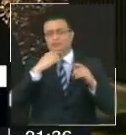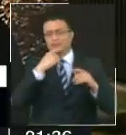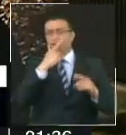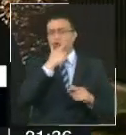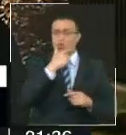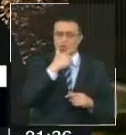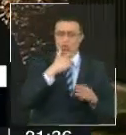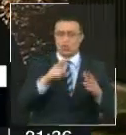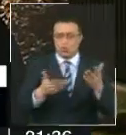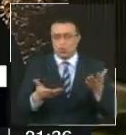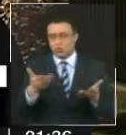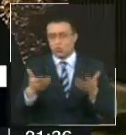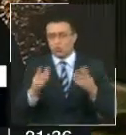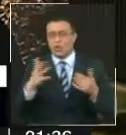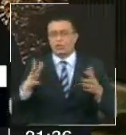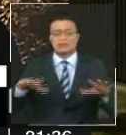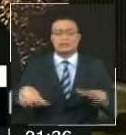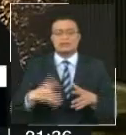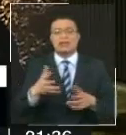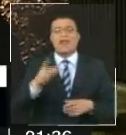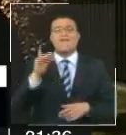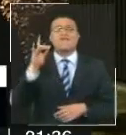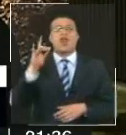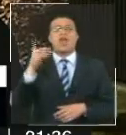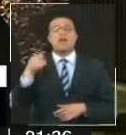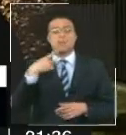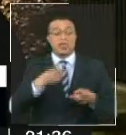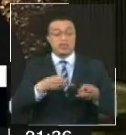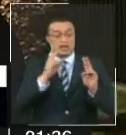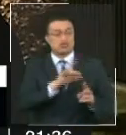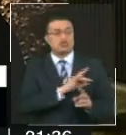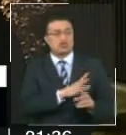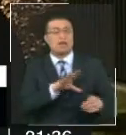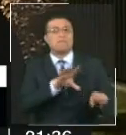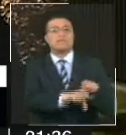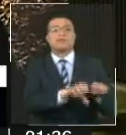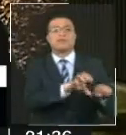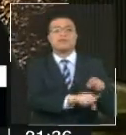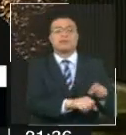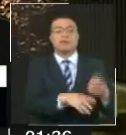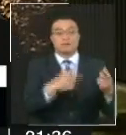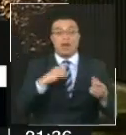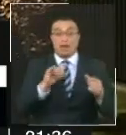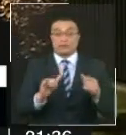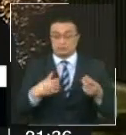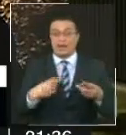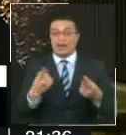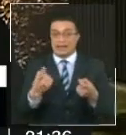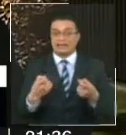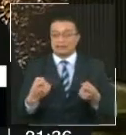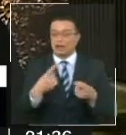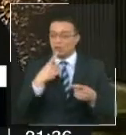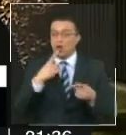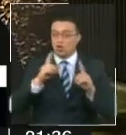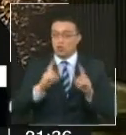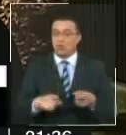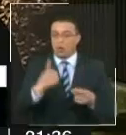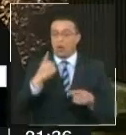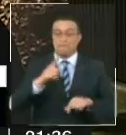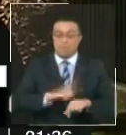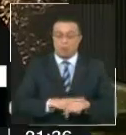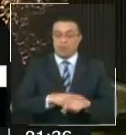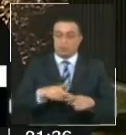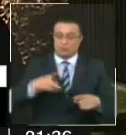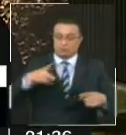eh la actitud de Bolivia frente a los derechos chilenos eh probablemente habría sido necesario de todas maneras en algún momento para